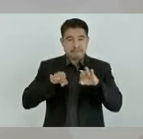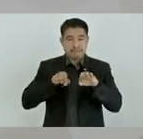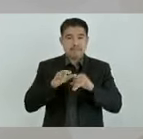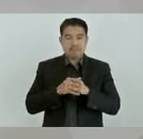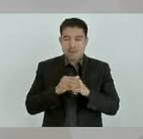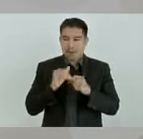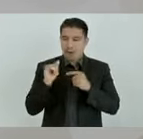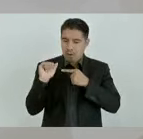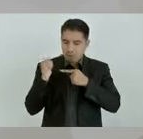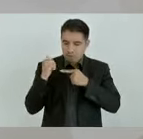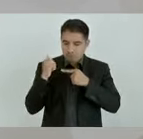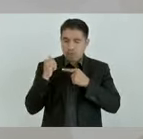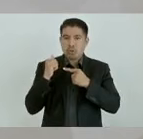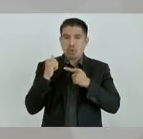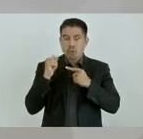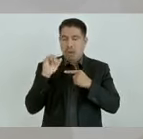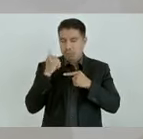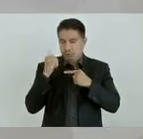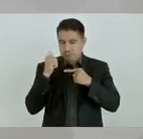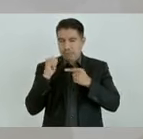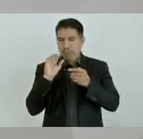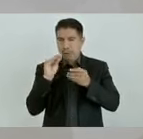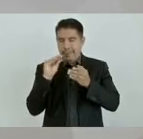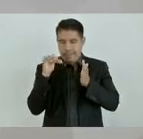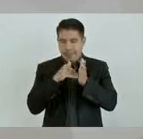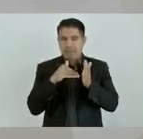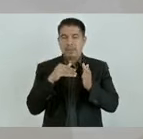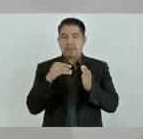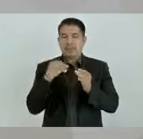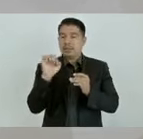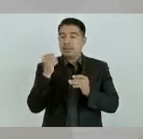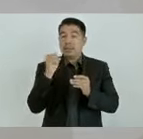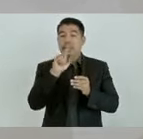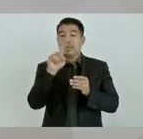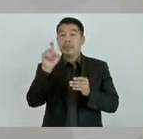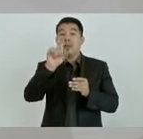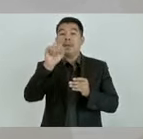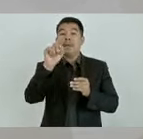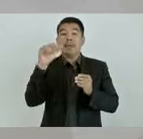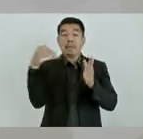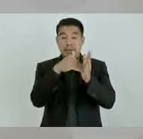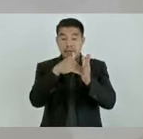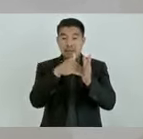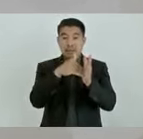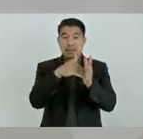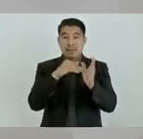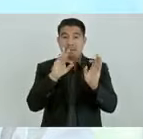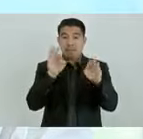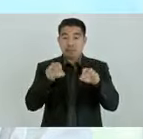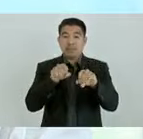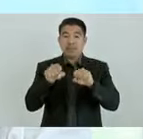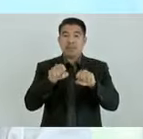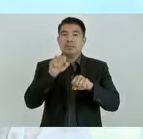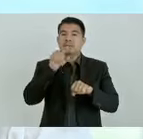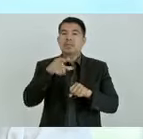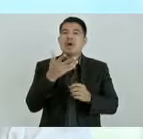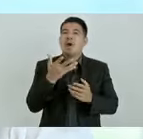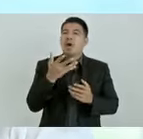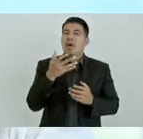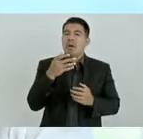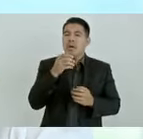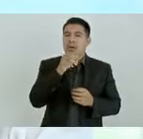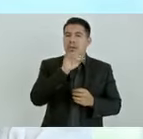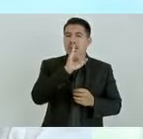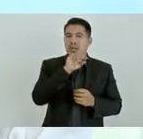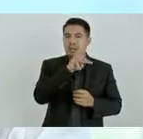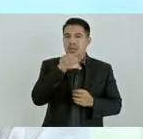en agosto 90.000, en septiembre 120.000 y el dato que me dan del Seguro Social hoy es que